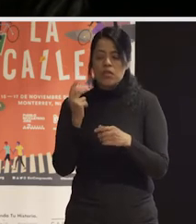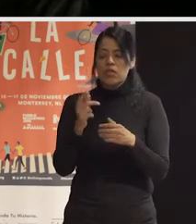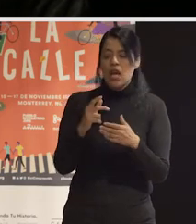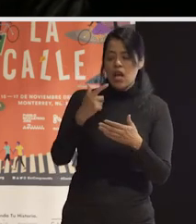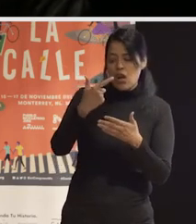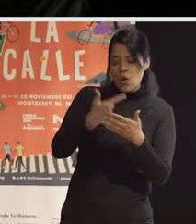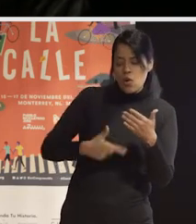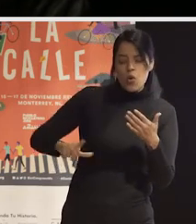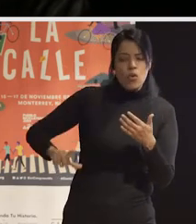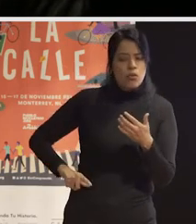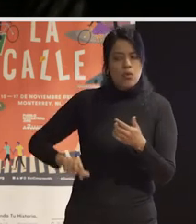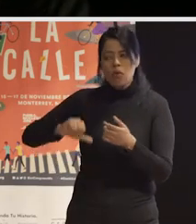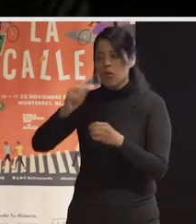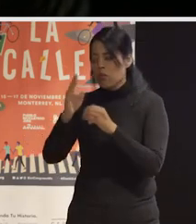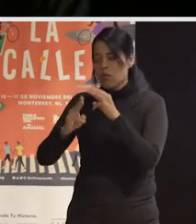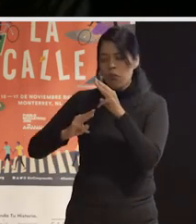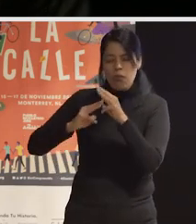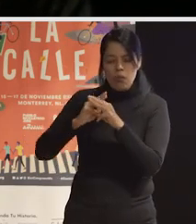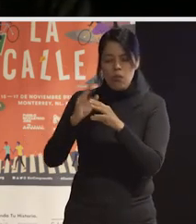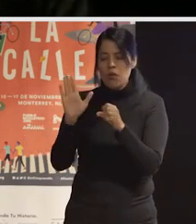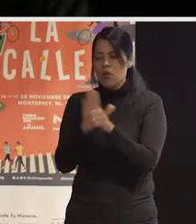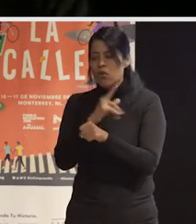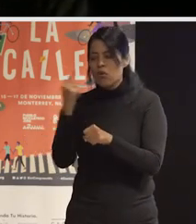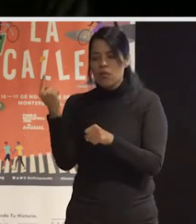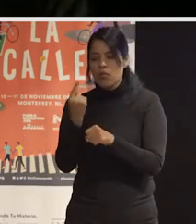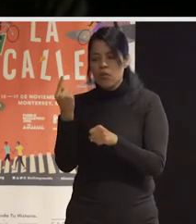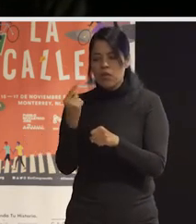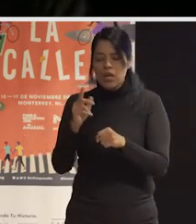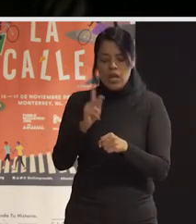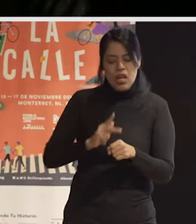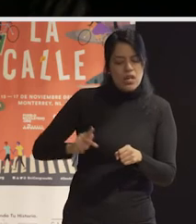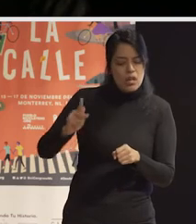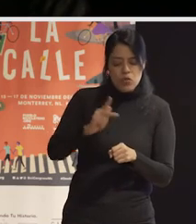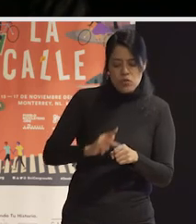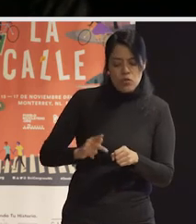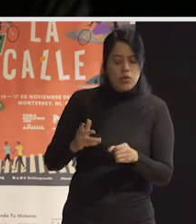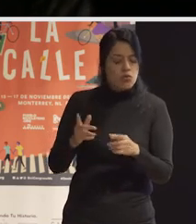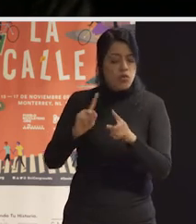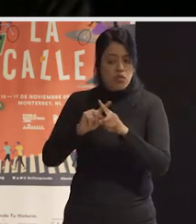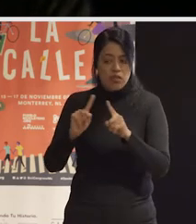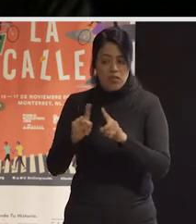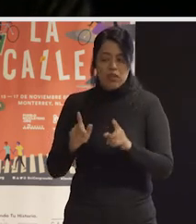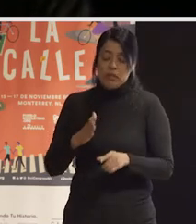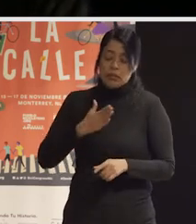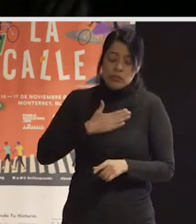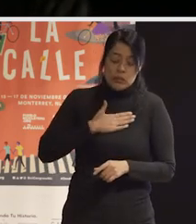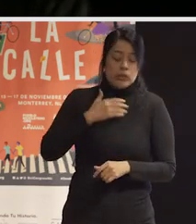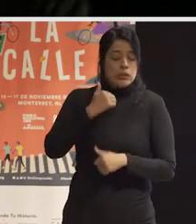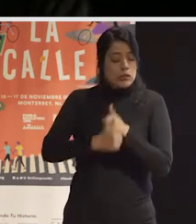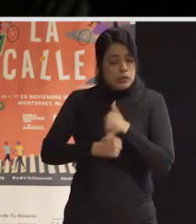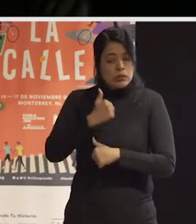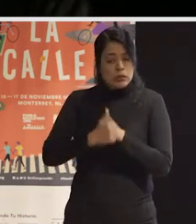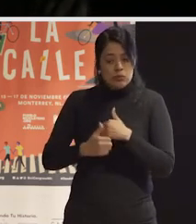gobierno a todos es otro mundo porque las estructuras en la en los pueblos son diferentes entonces me costó un trabajo